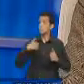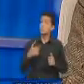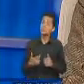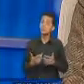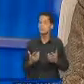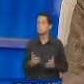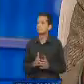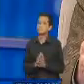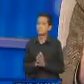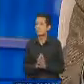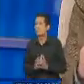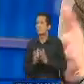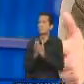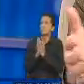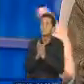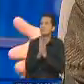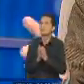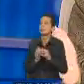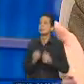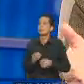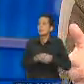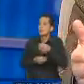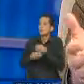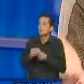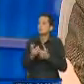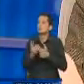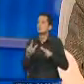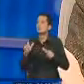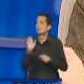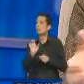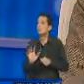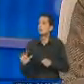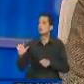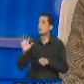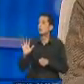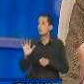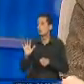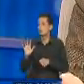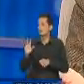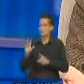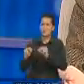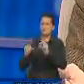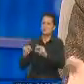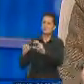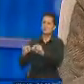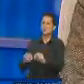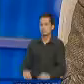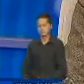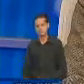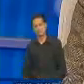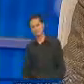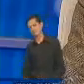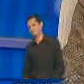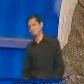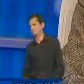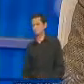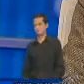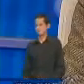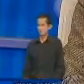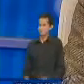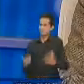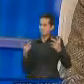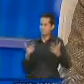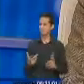se derogue el Tratado de Libre Comercio con Europa es una cuestión no práctica. Solicitar que